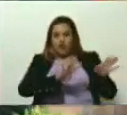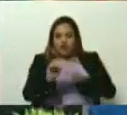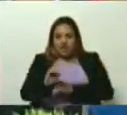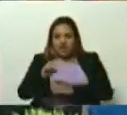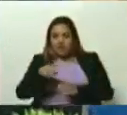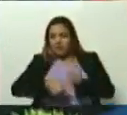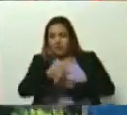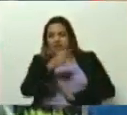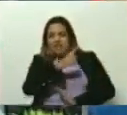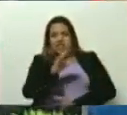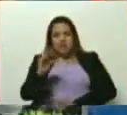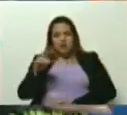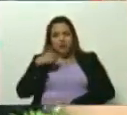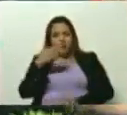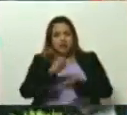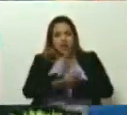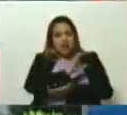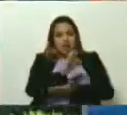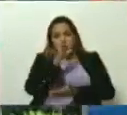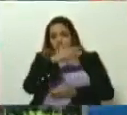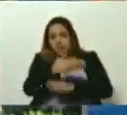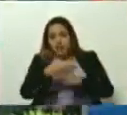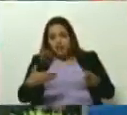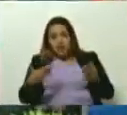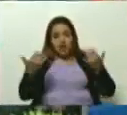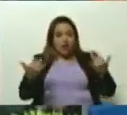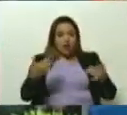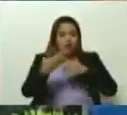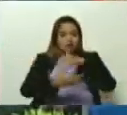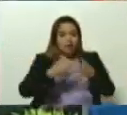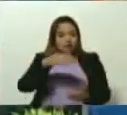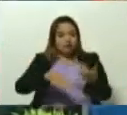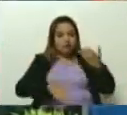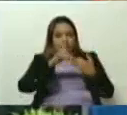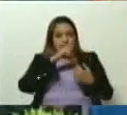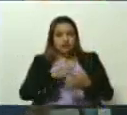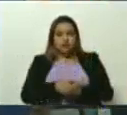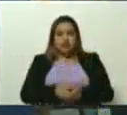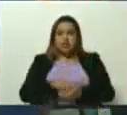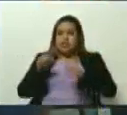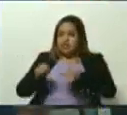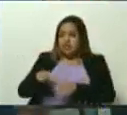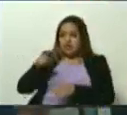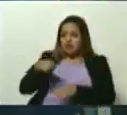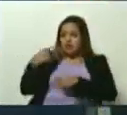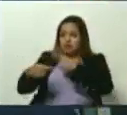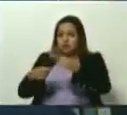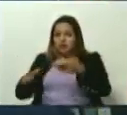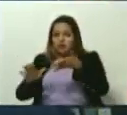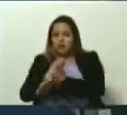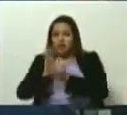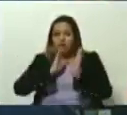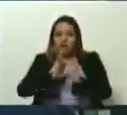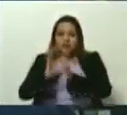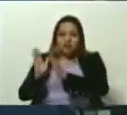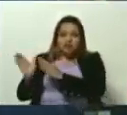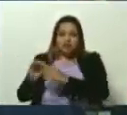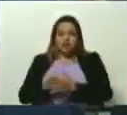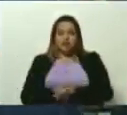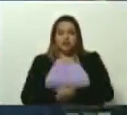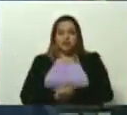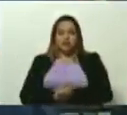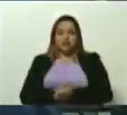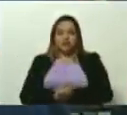ese entonces y que no llega ni a la mitad de lo que ha pasado en estos últimos años. Y eso se debe a la organización que